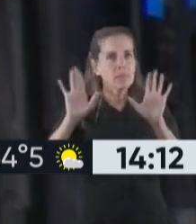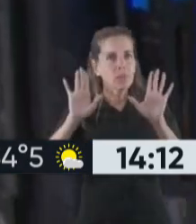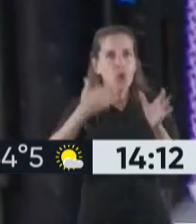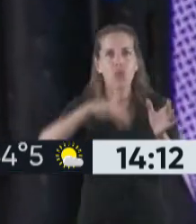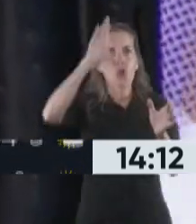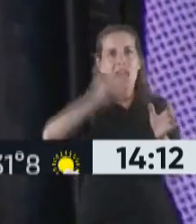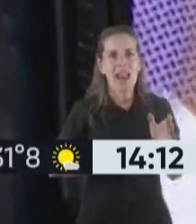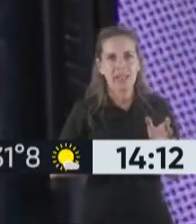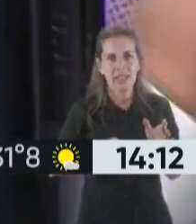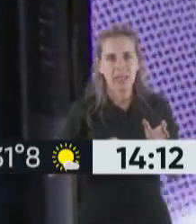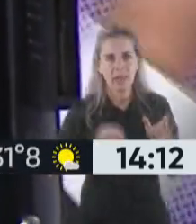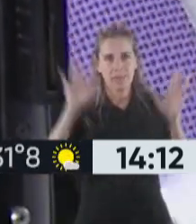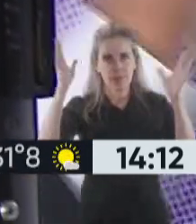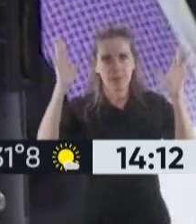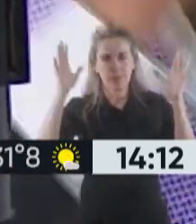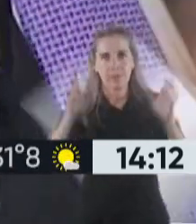del país.